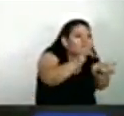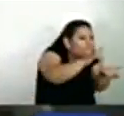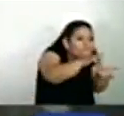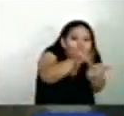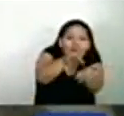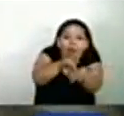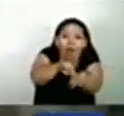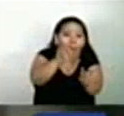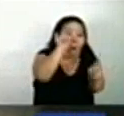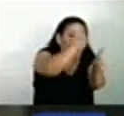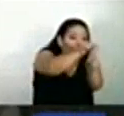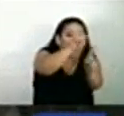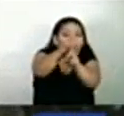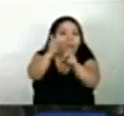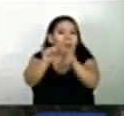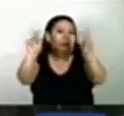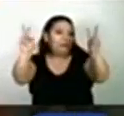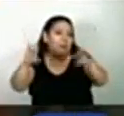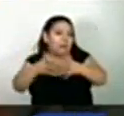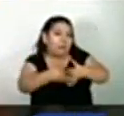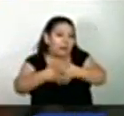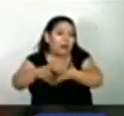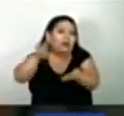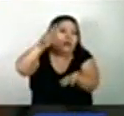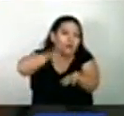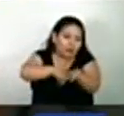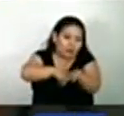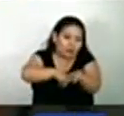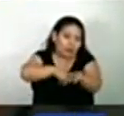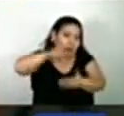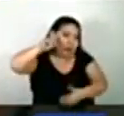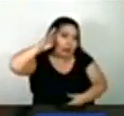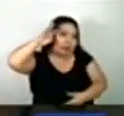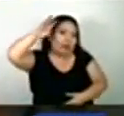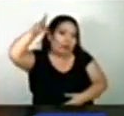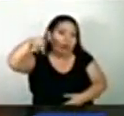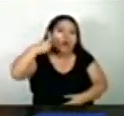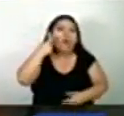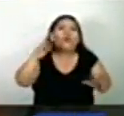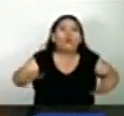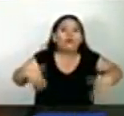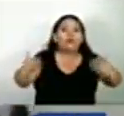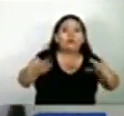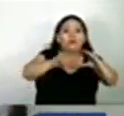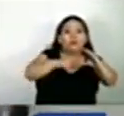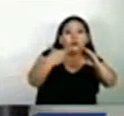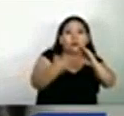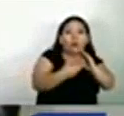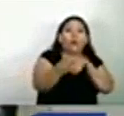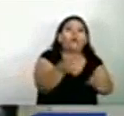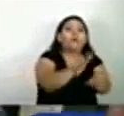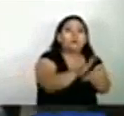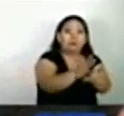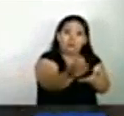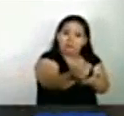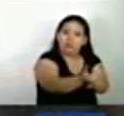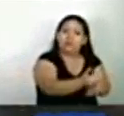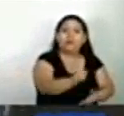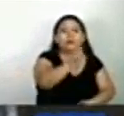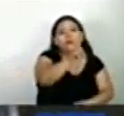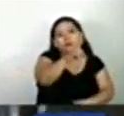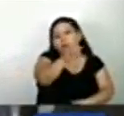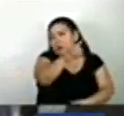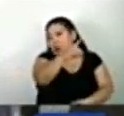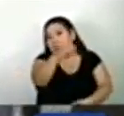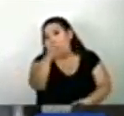ofrecer visas americanas de trabajo ilegales los imputados operaban a través de las redes sociales y cobraban sumas de dinero que iban desde